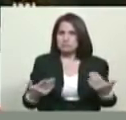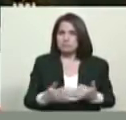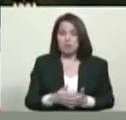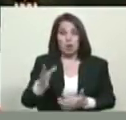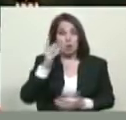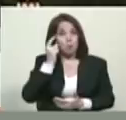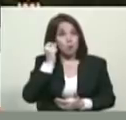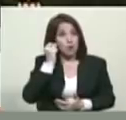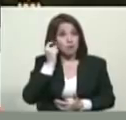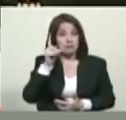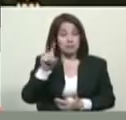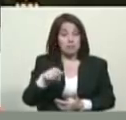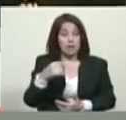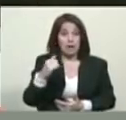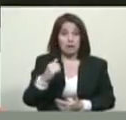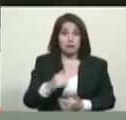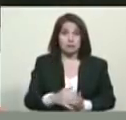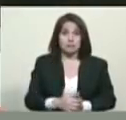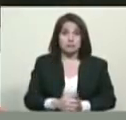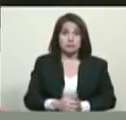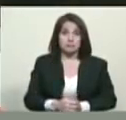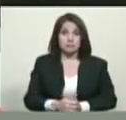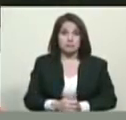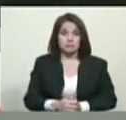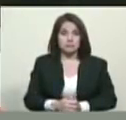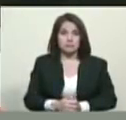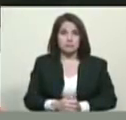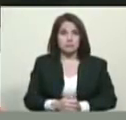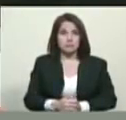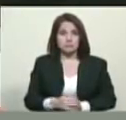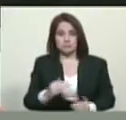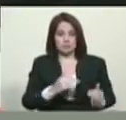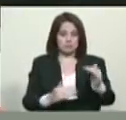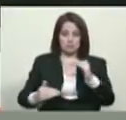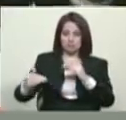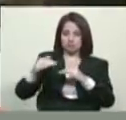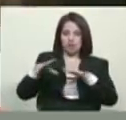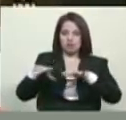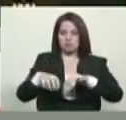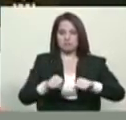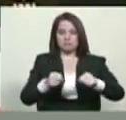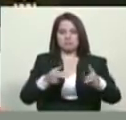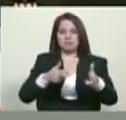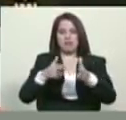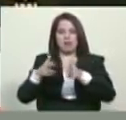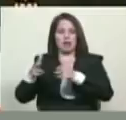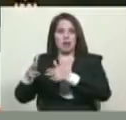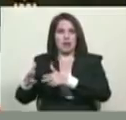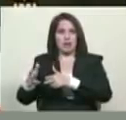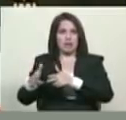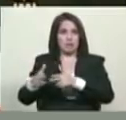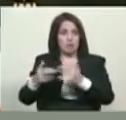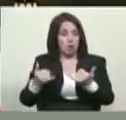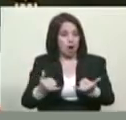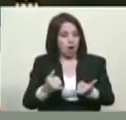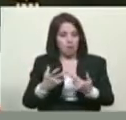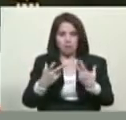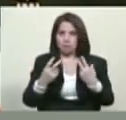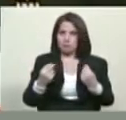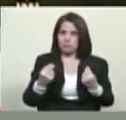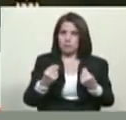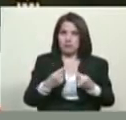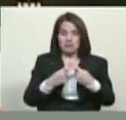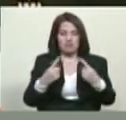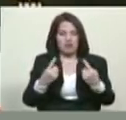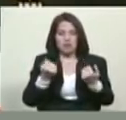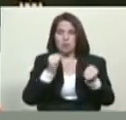mujeres. Si antes se levantaron armas, no estamos equivocados. Pero ahora no son tiempos para levantar armas, sino para